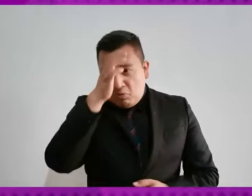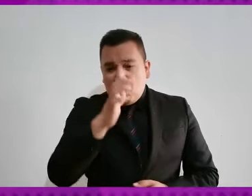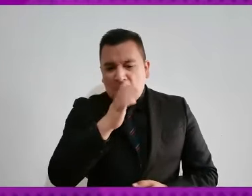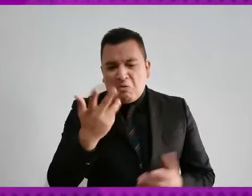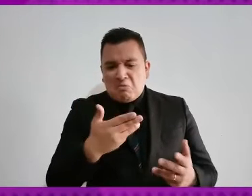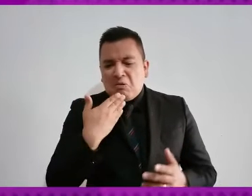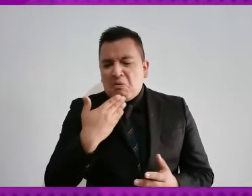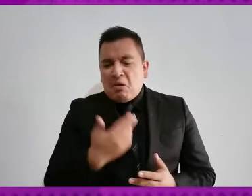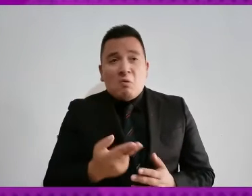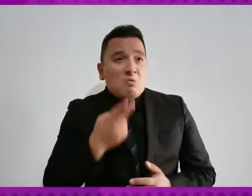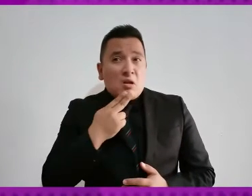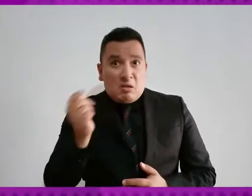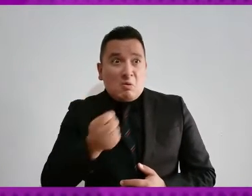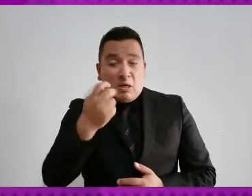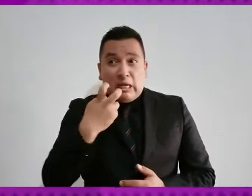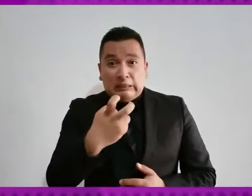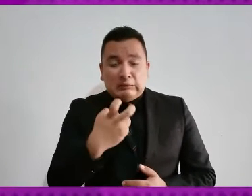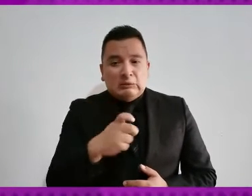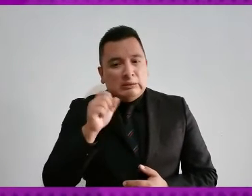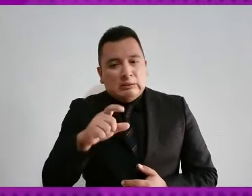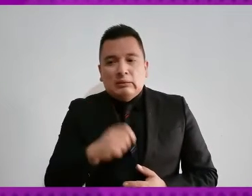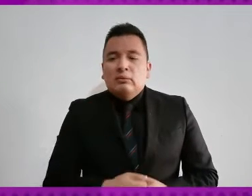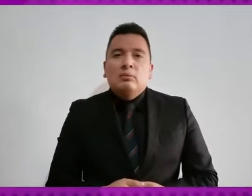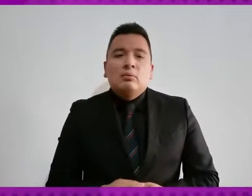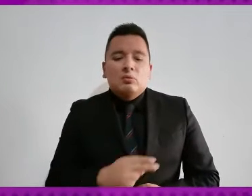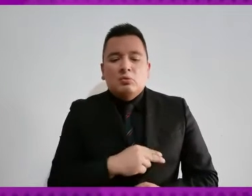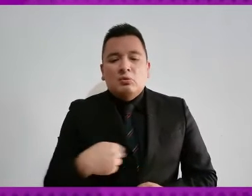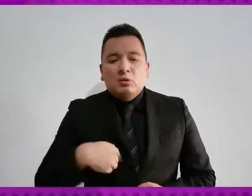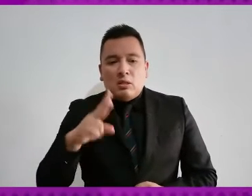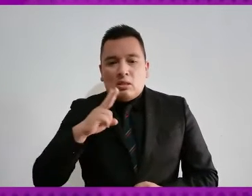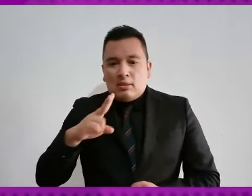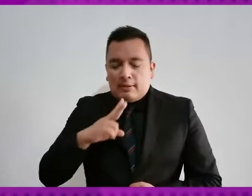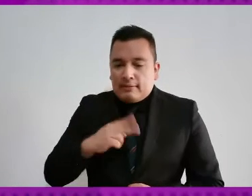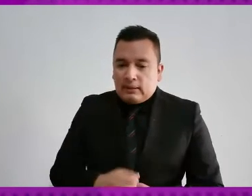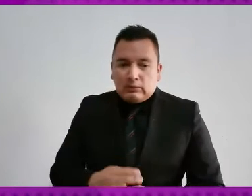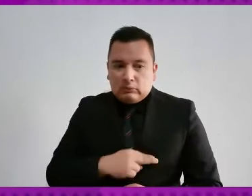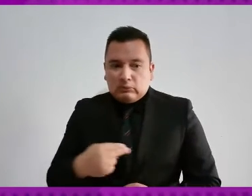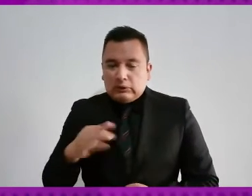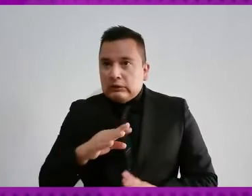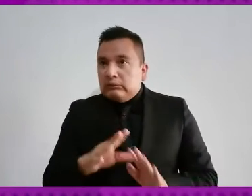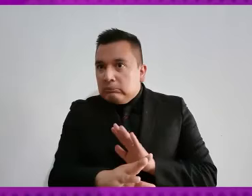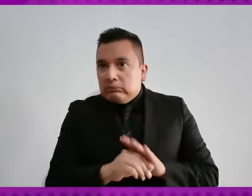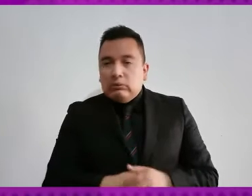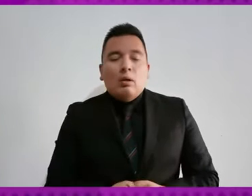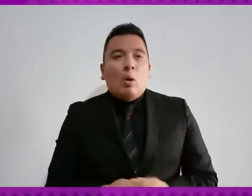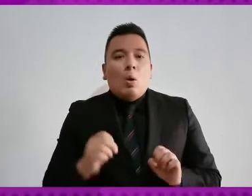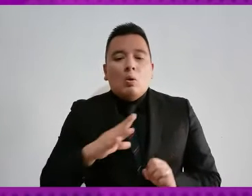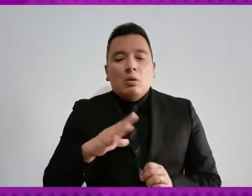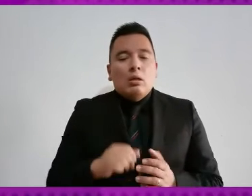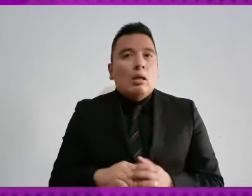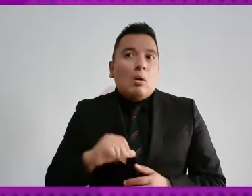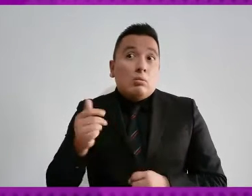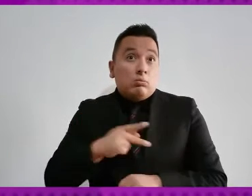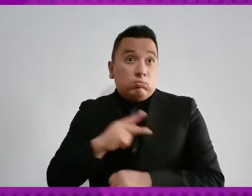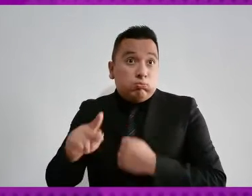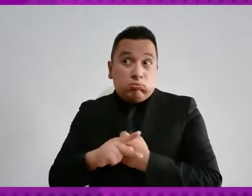y ha funcionado bien. Creo que también nos abre una brecha. También hubo otros elementos, votos anticipados, voto desde el